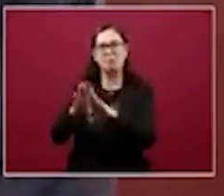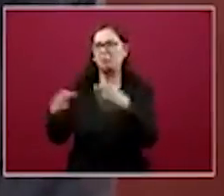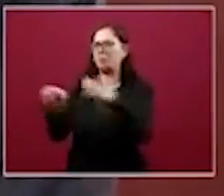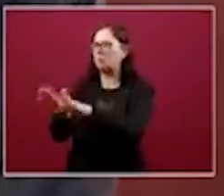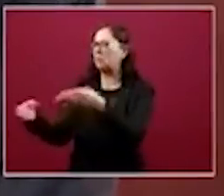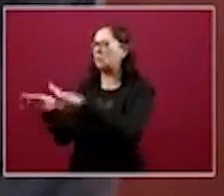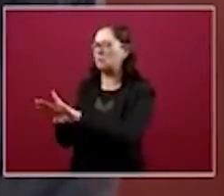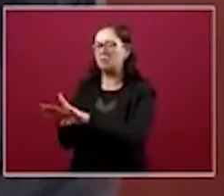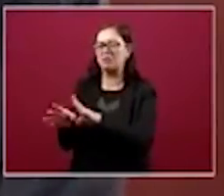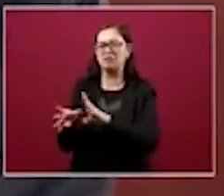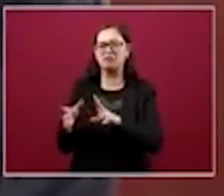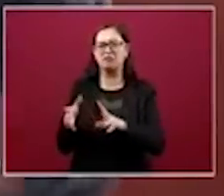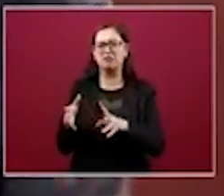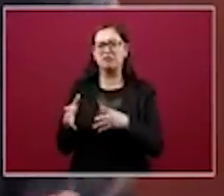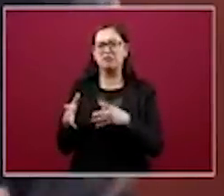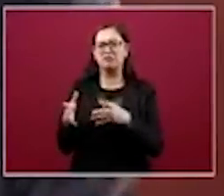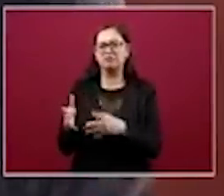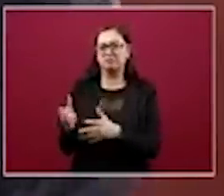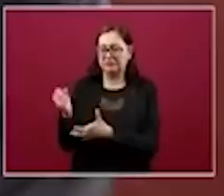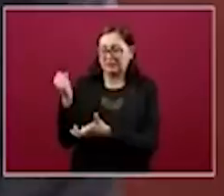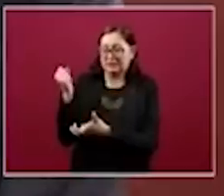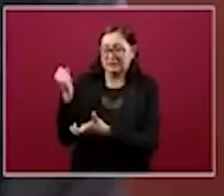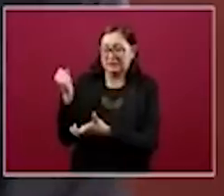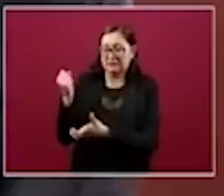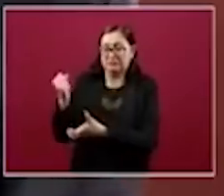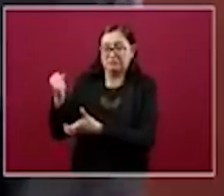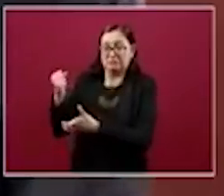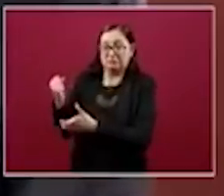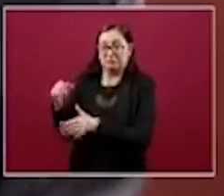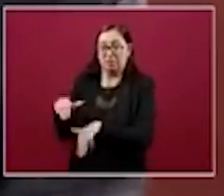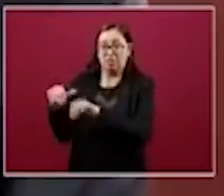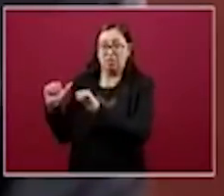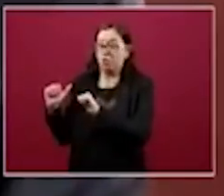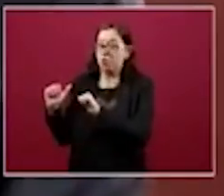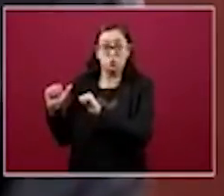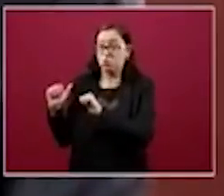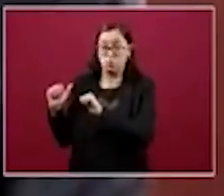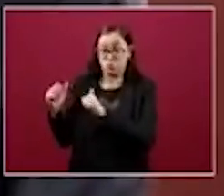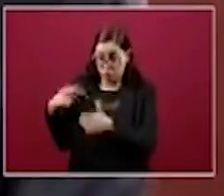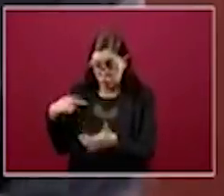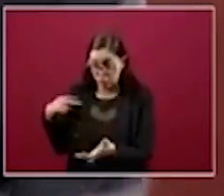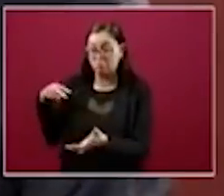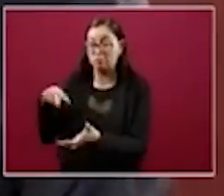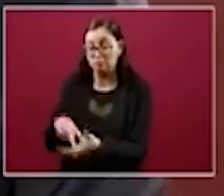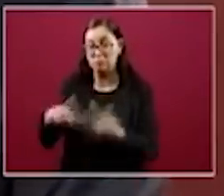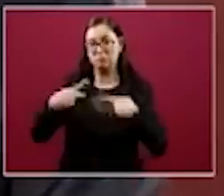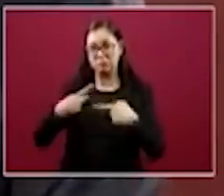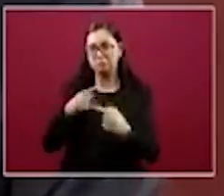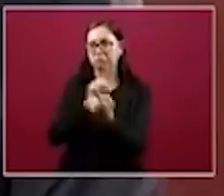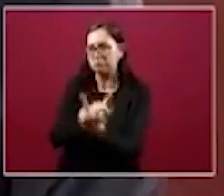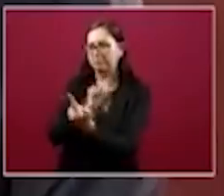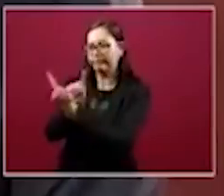y se puede ir esa inversión. Hay que estar ahí y hablar con los trabajadores y decirles, a ver,